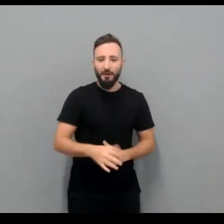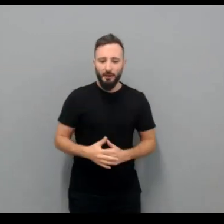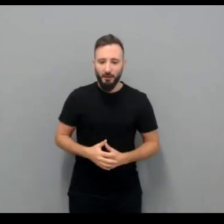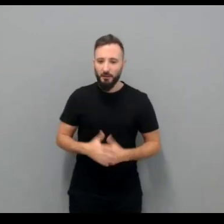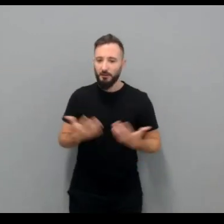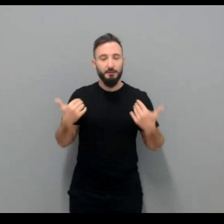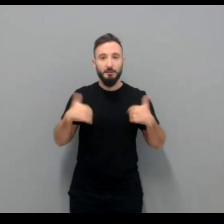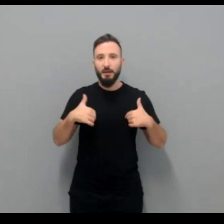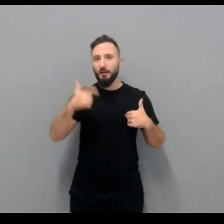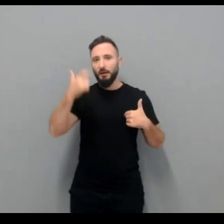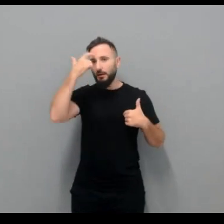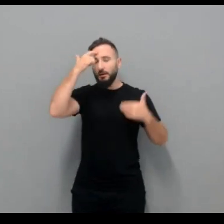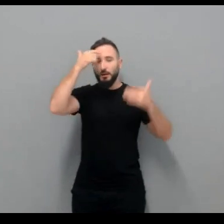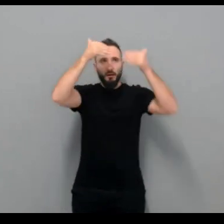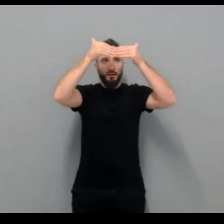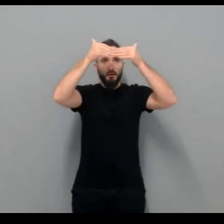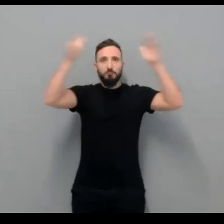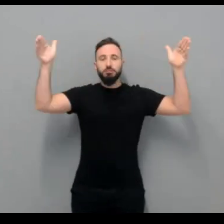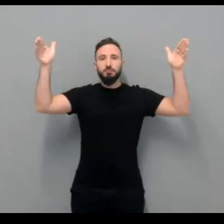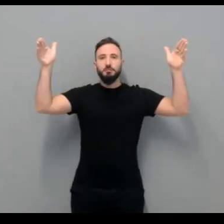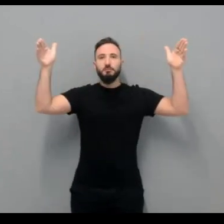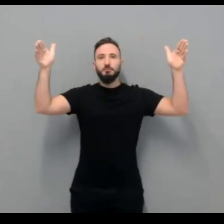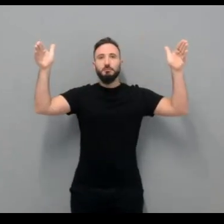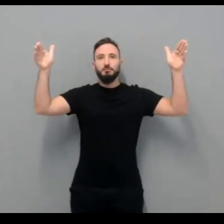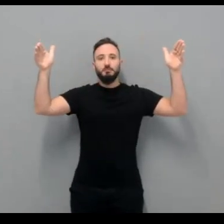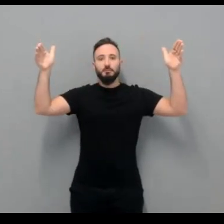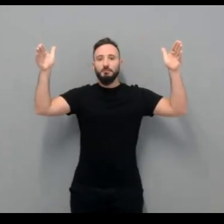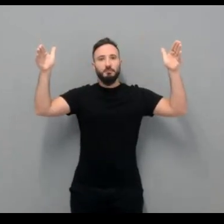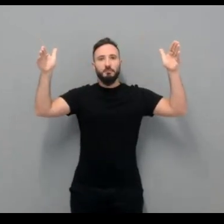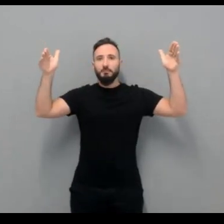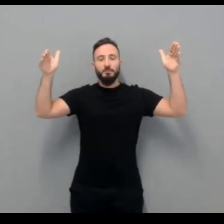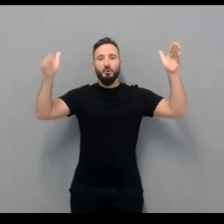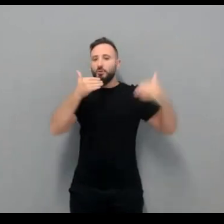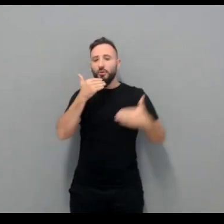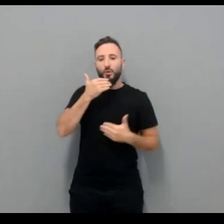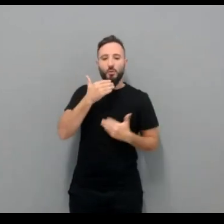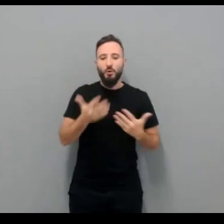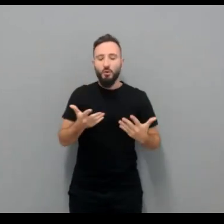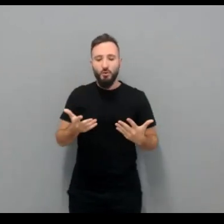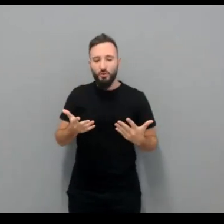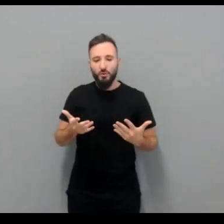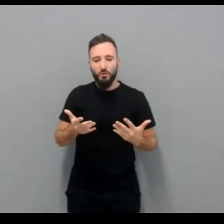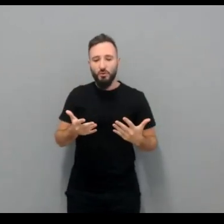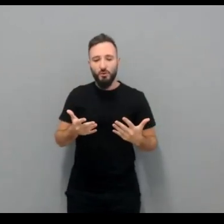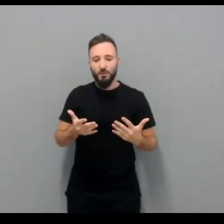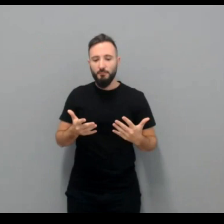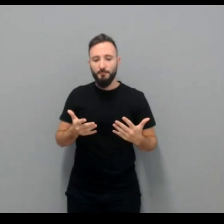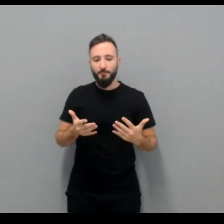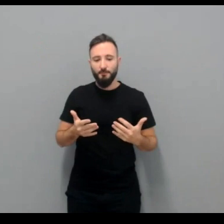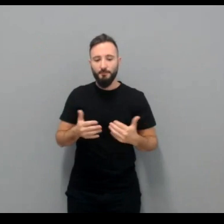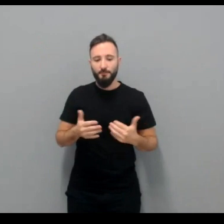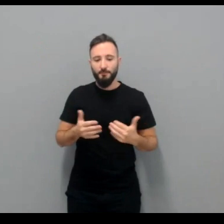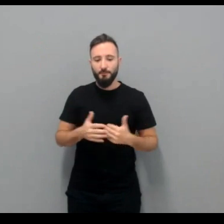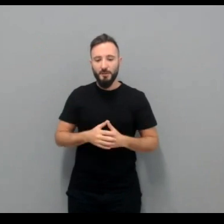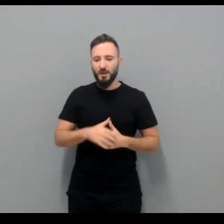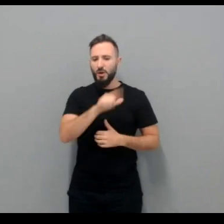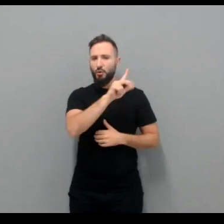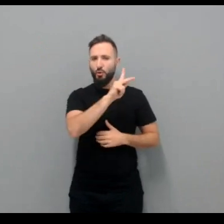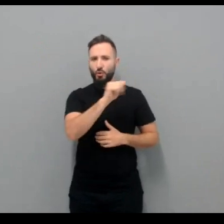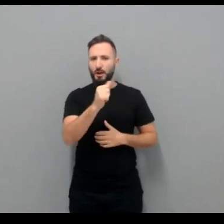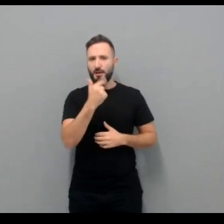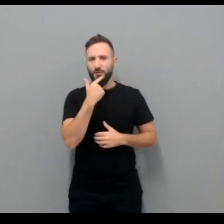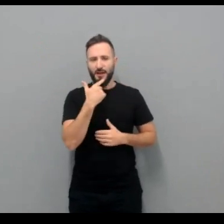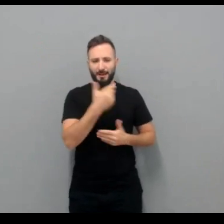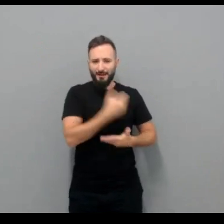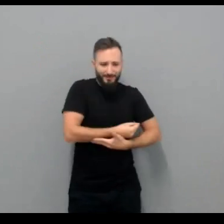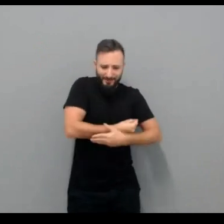Ya, se abre algo ahí, ¿no? Pues, ellos lo han ido, a Luca lo han entendido desde el